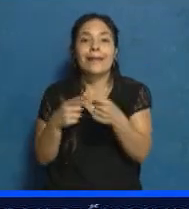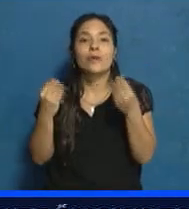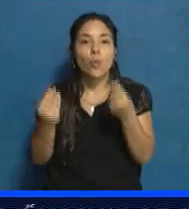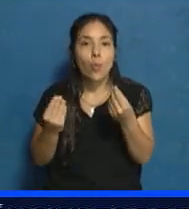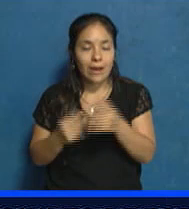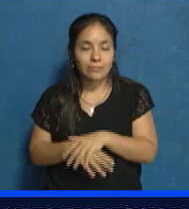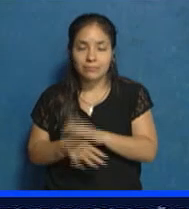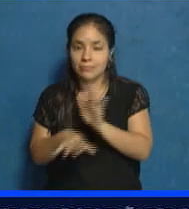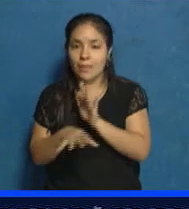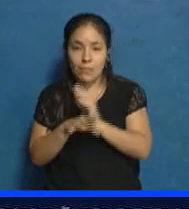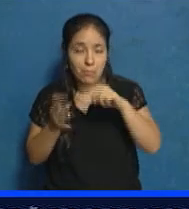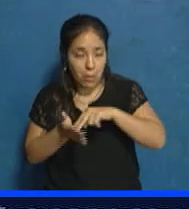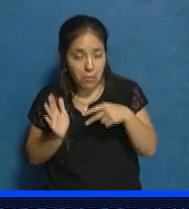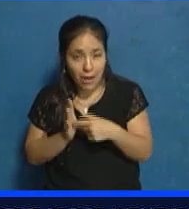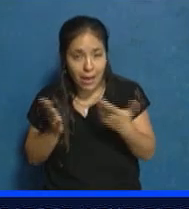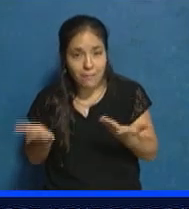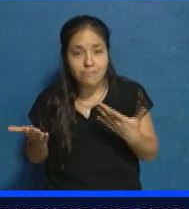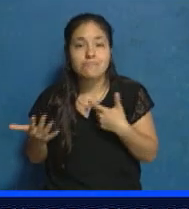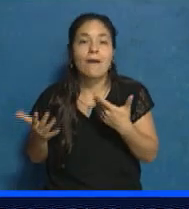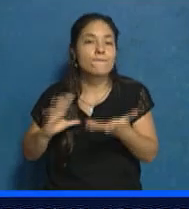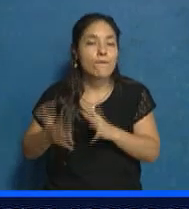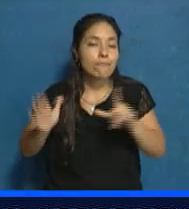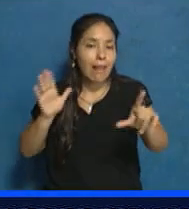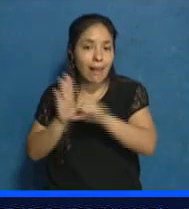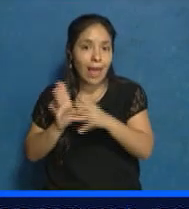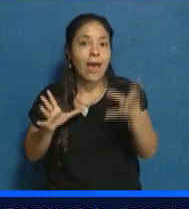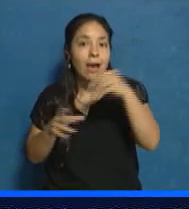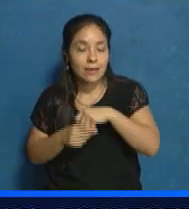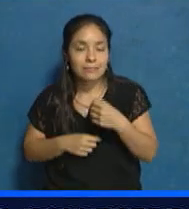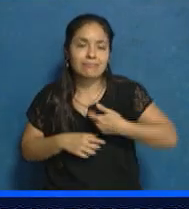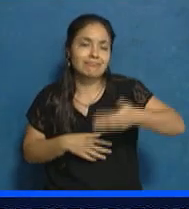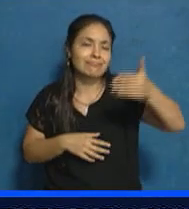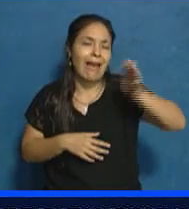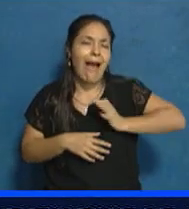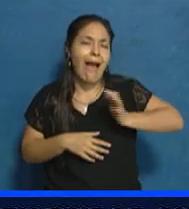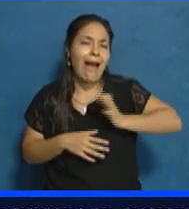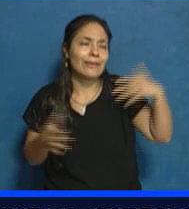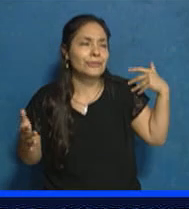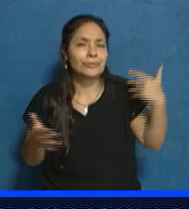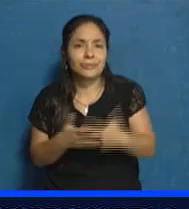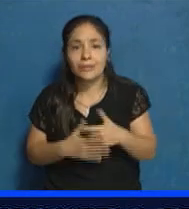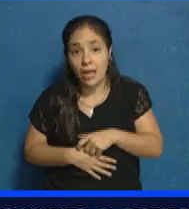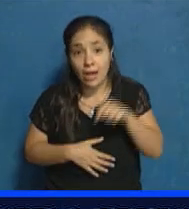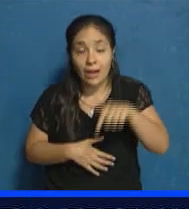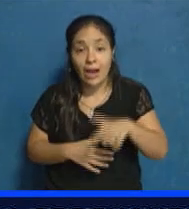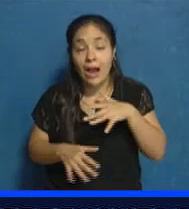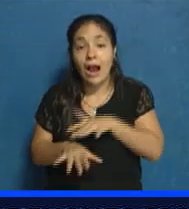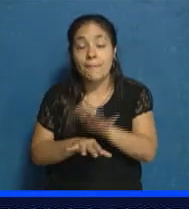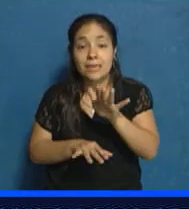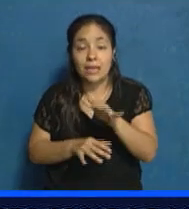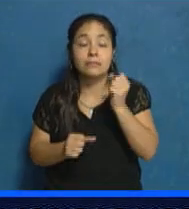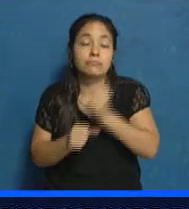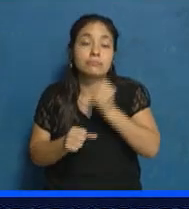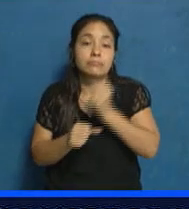marco legal a esta problemática que, como vos decías, viene de hace muchos años. Acá en la capital vienen trabajando al